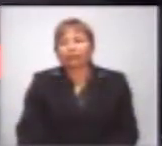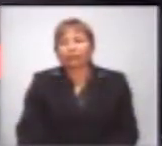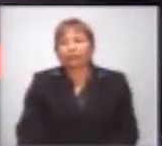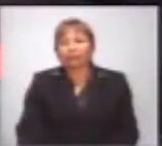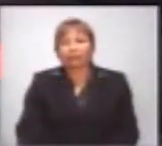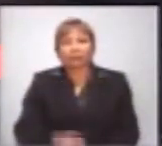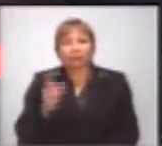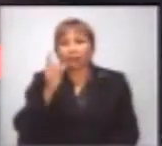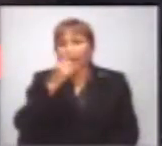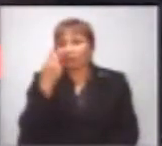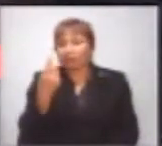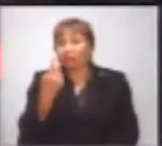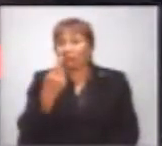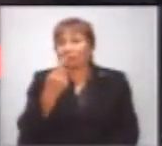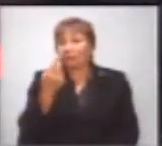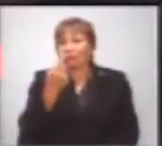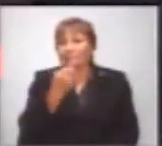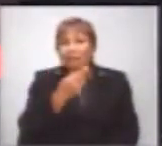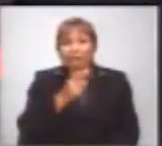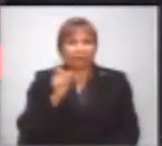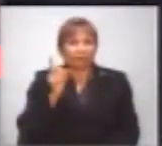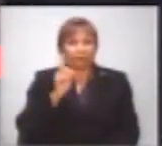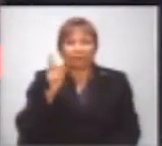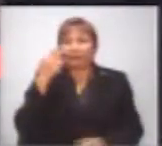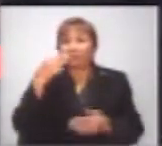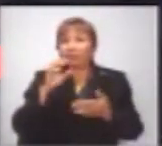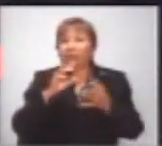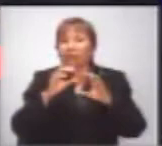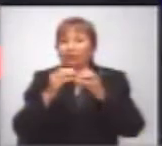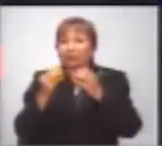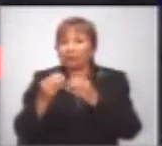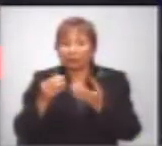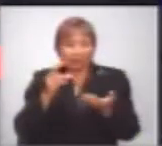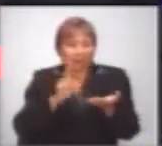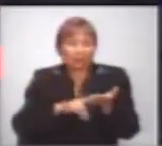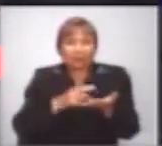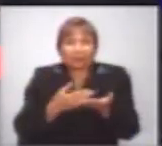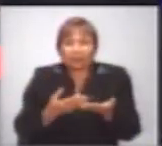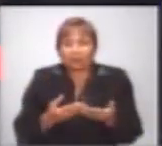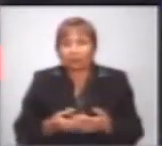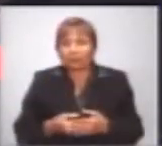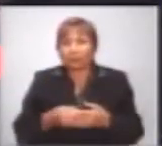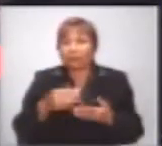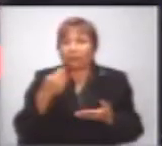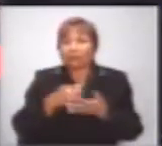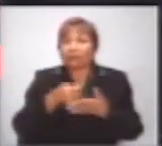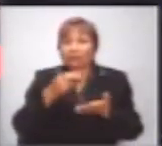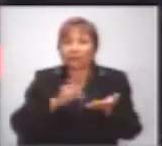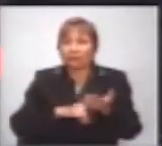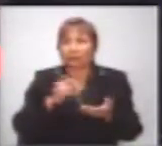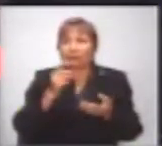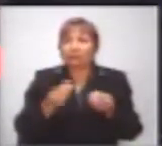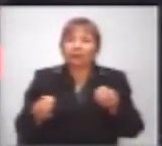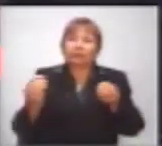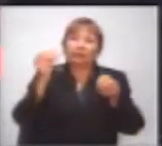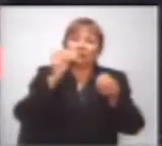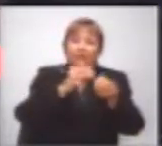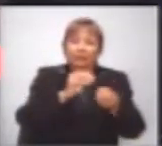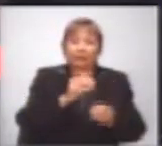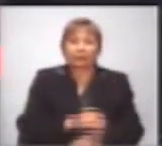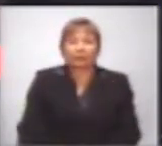ni individualmente, ni por clase o producto de estos contratos de seguro se puede incrementar la tarifa.